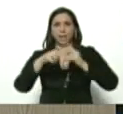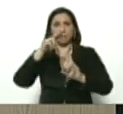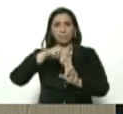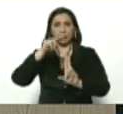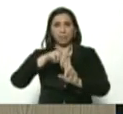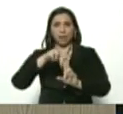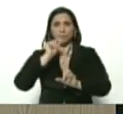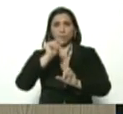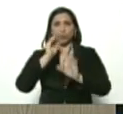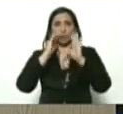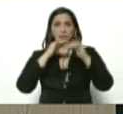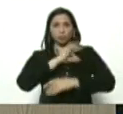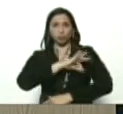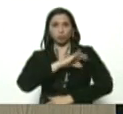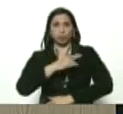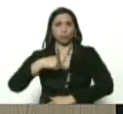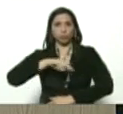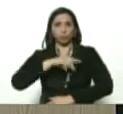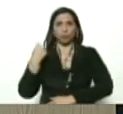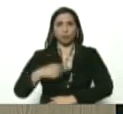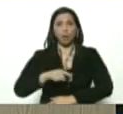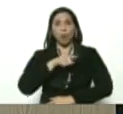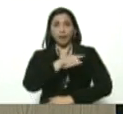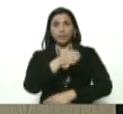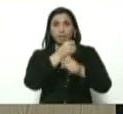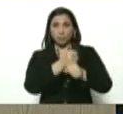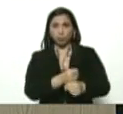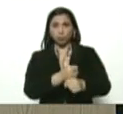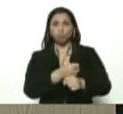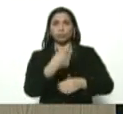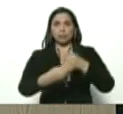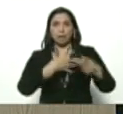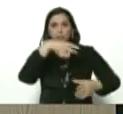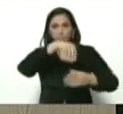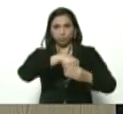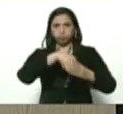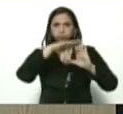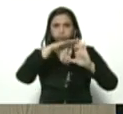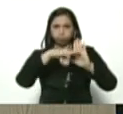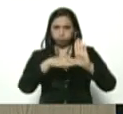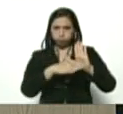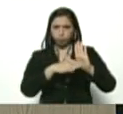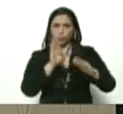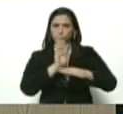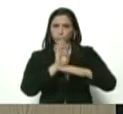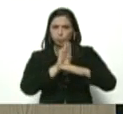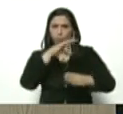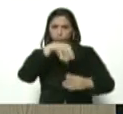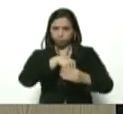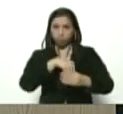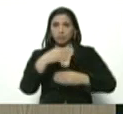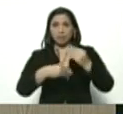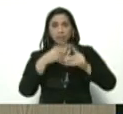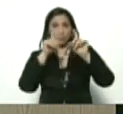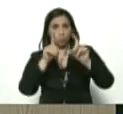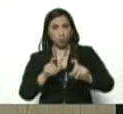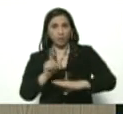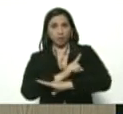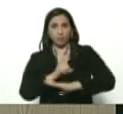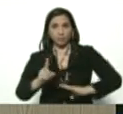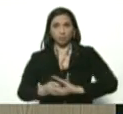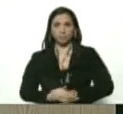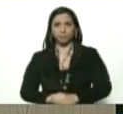punto de atención social que tenemos allí se cumple se mantiene en cuarentena se le hacen pruebas rápidas